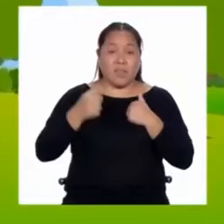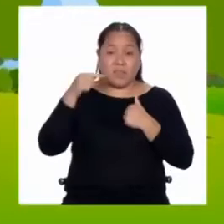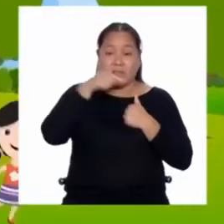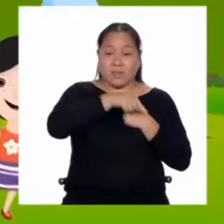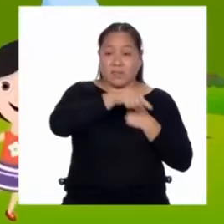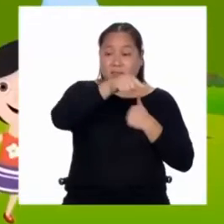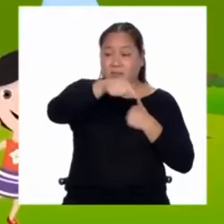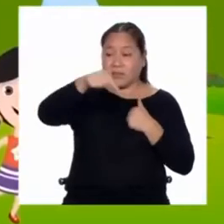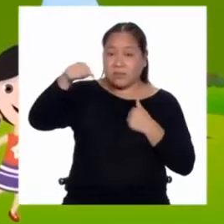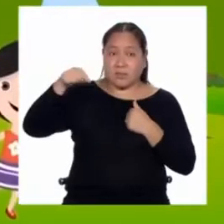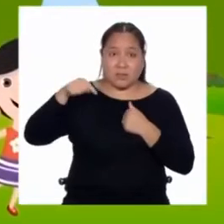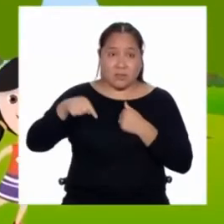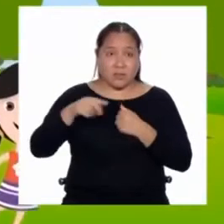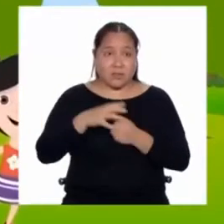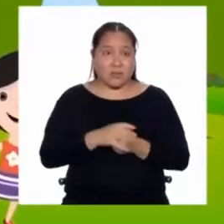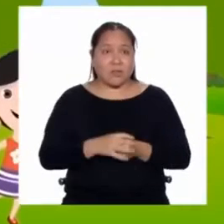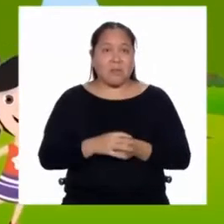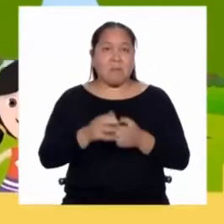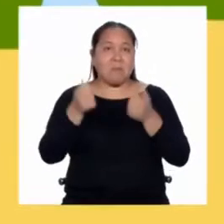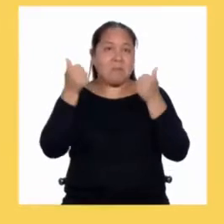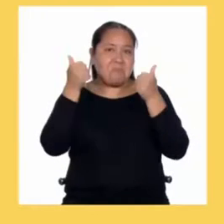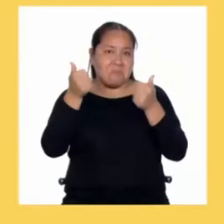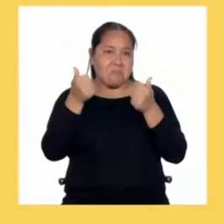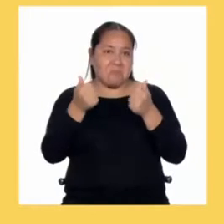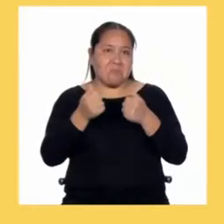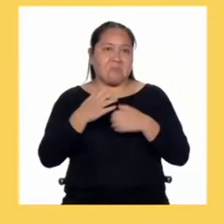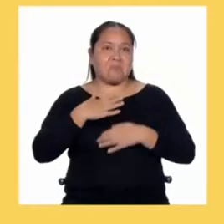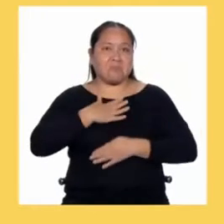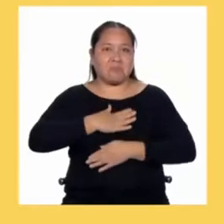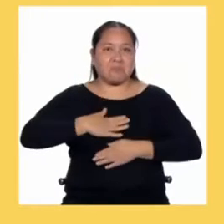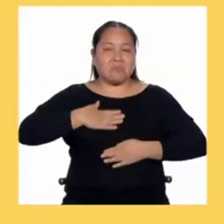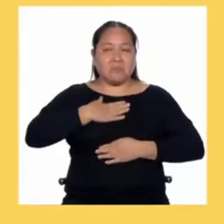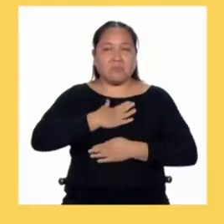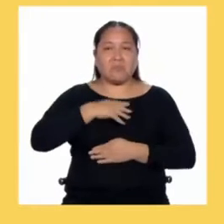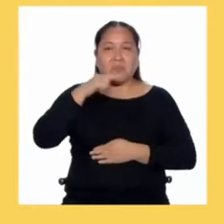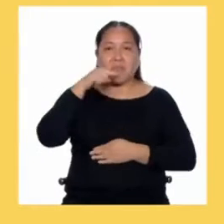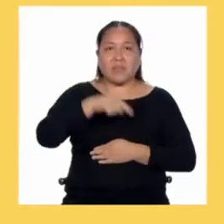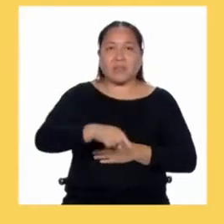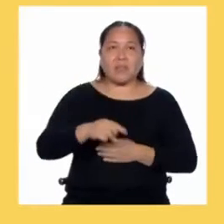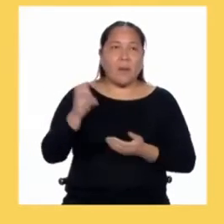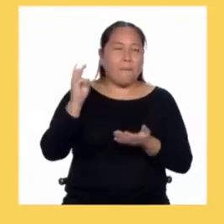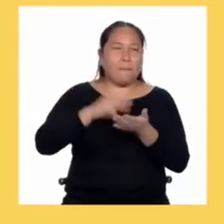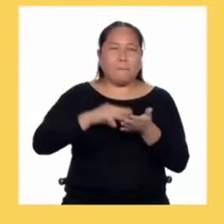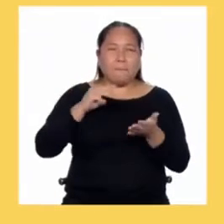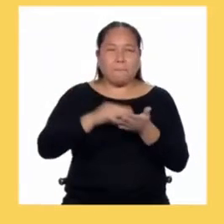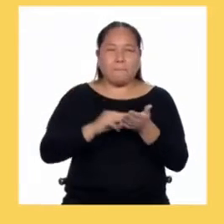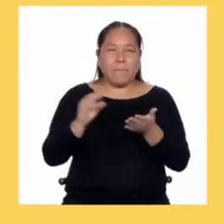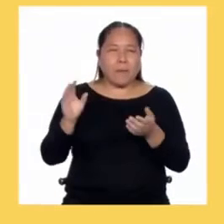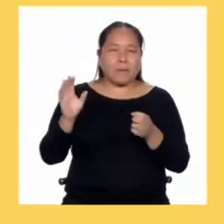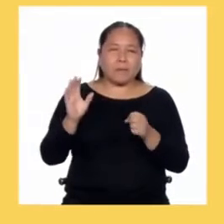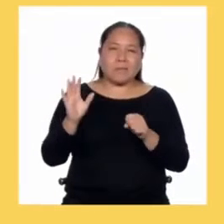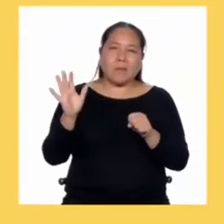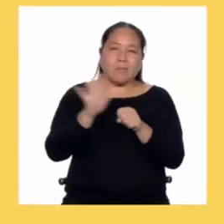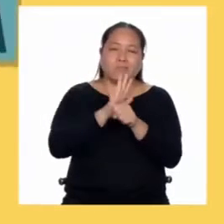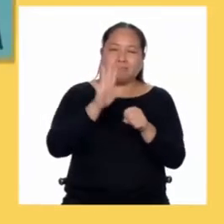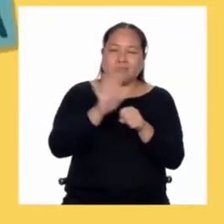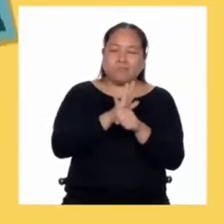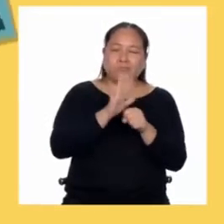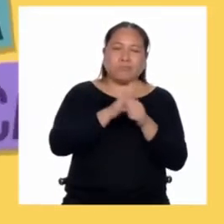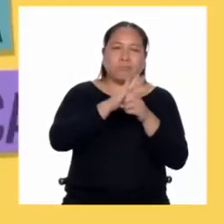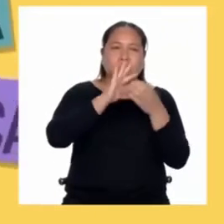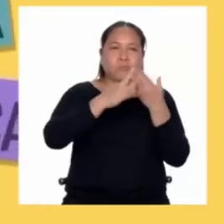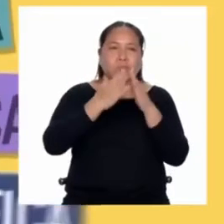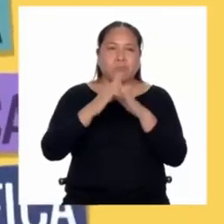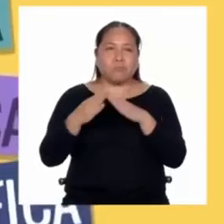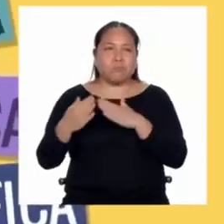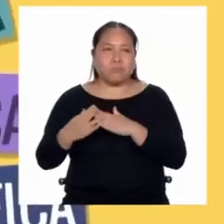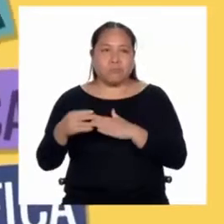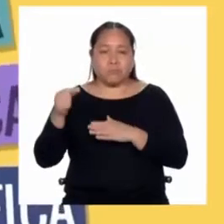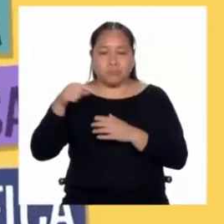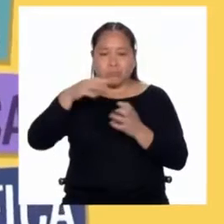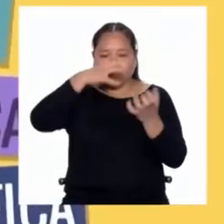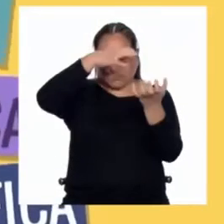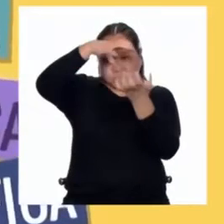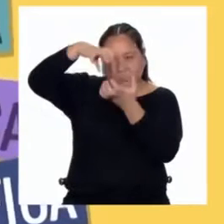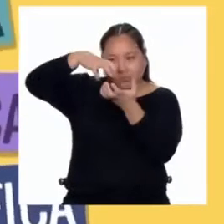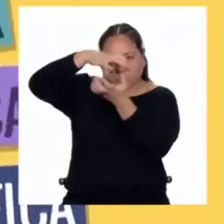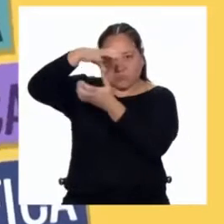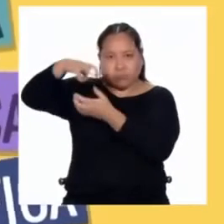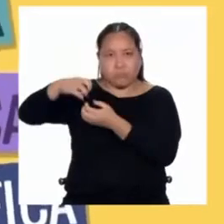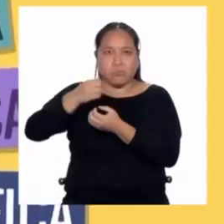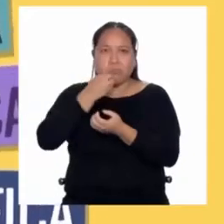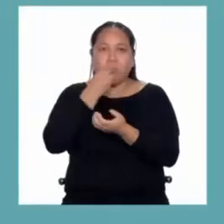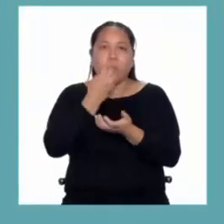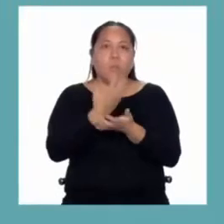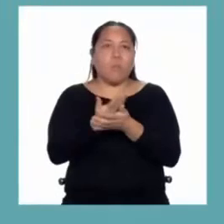templadas es bien chévere y agradable. Por eso son las más pobladas del planeta, por sus condiciones físicas, climáticas y